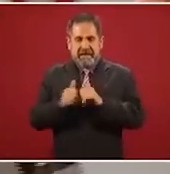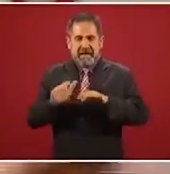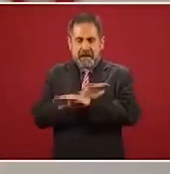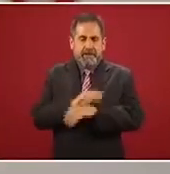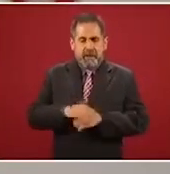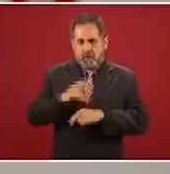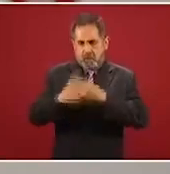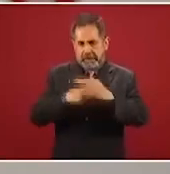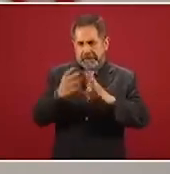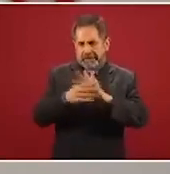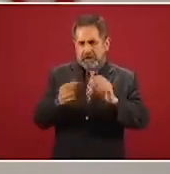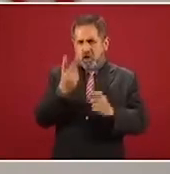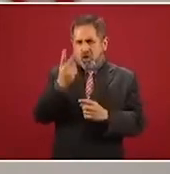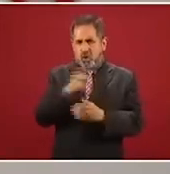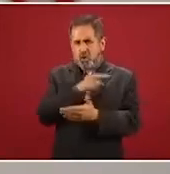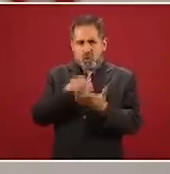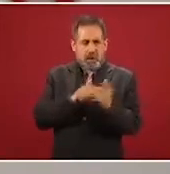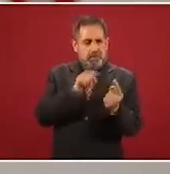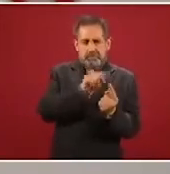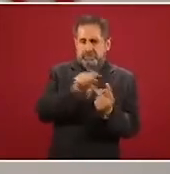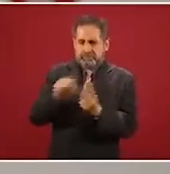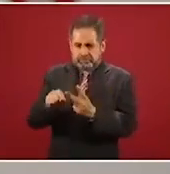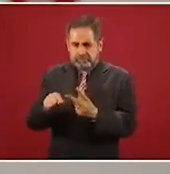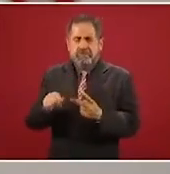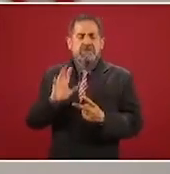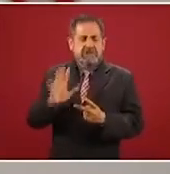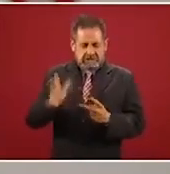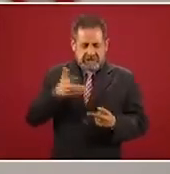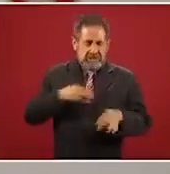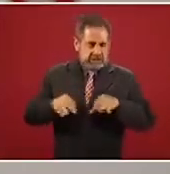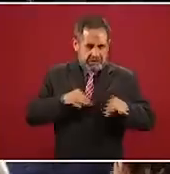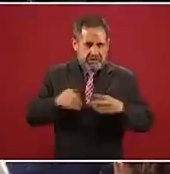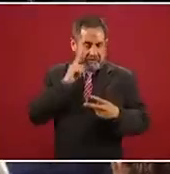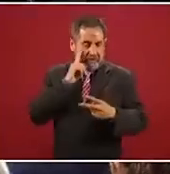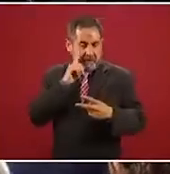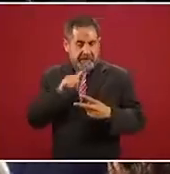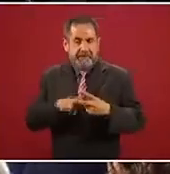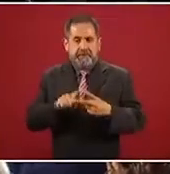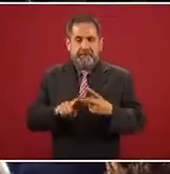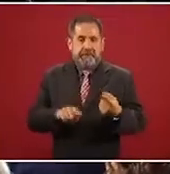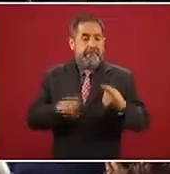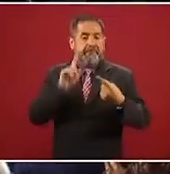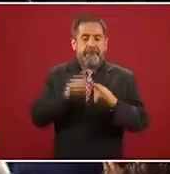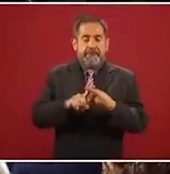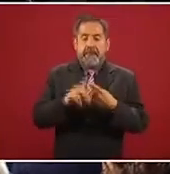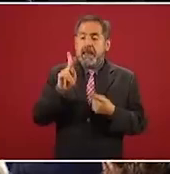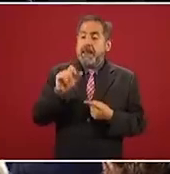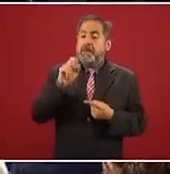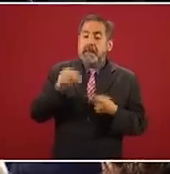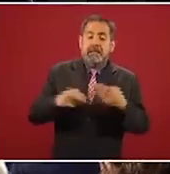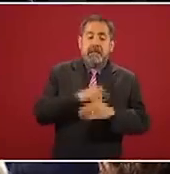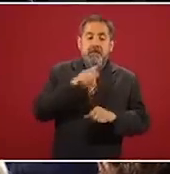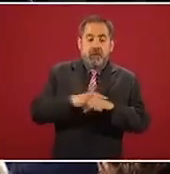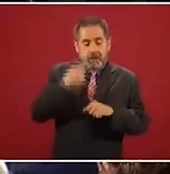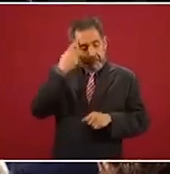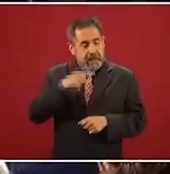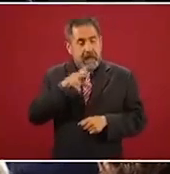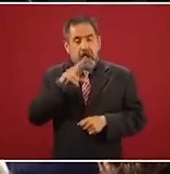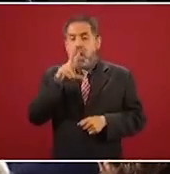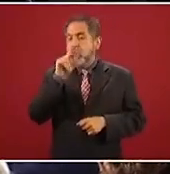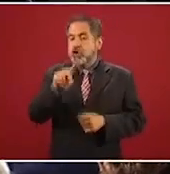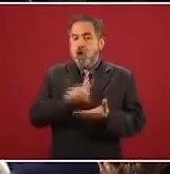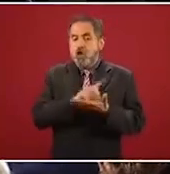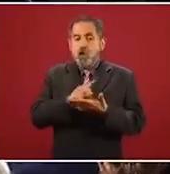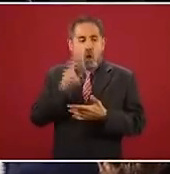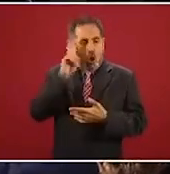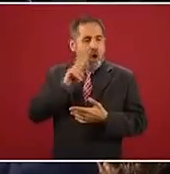dos espacios programáticos en donde lo estamos trabajando. Por un lado está la Estrategia Nacional de Prevención de Adicciones, de la que hemos